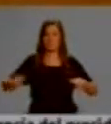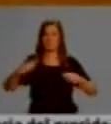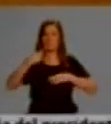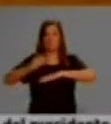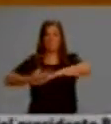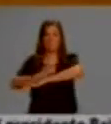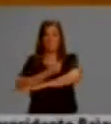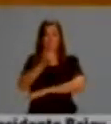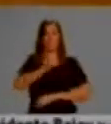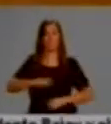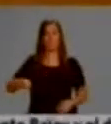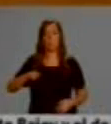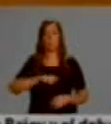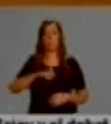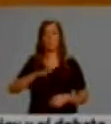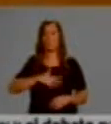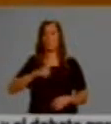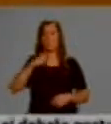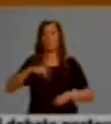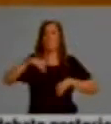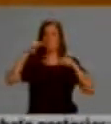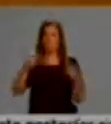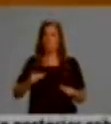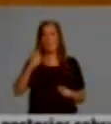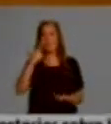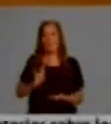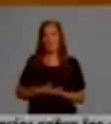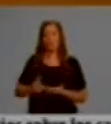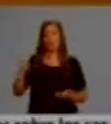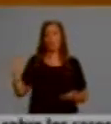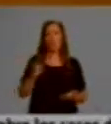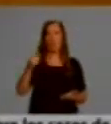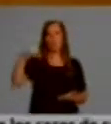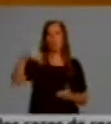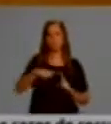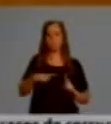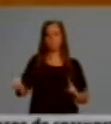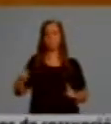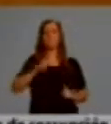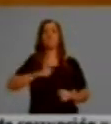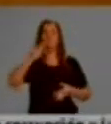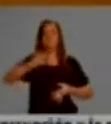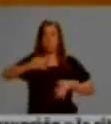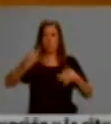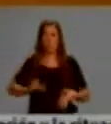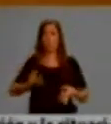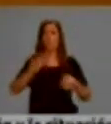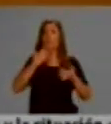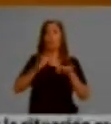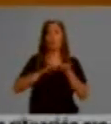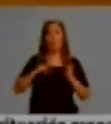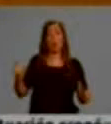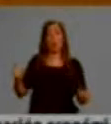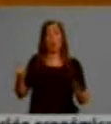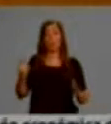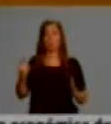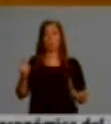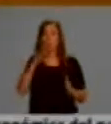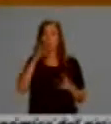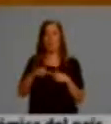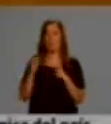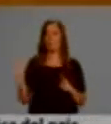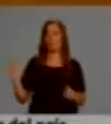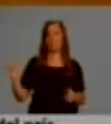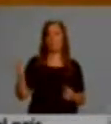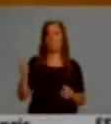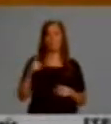férreas en España sin las adecuadas garantías de seguridad con la tecnología que acompaña a nuestra